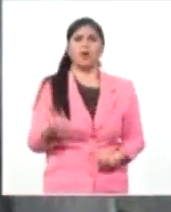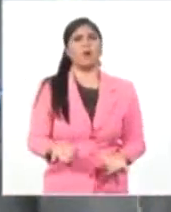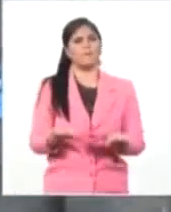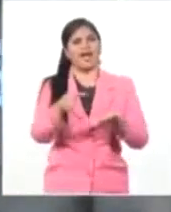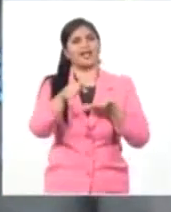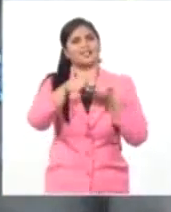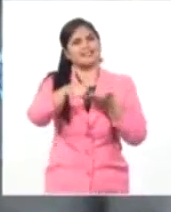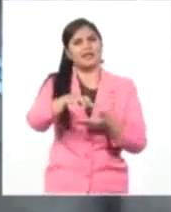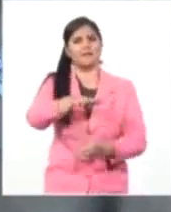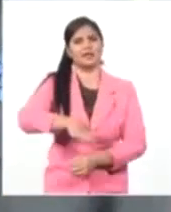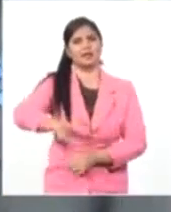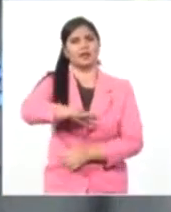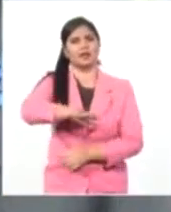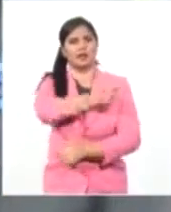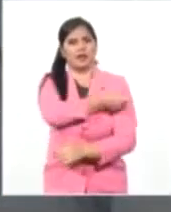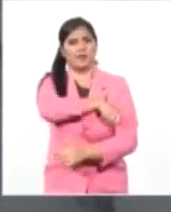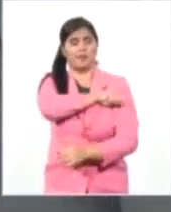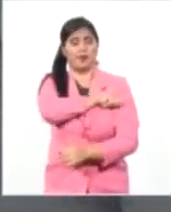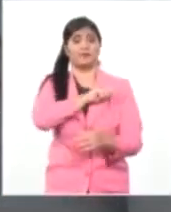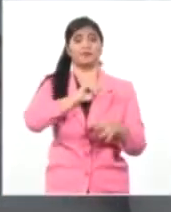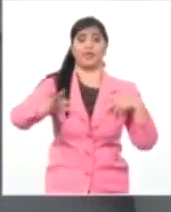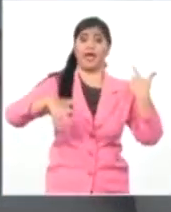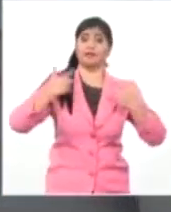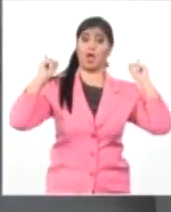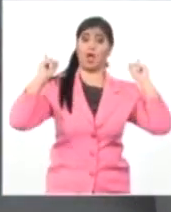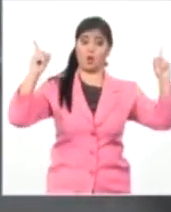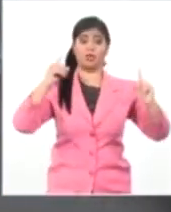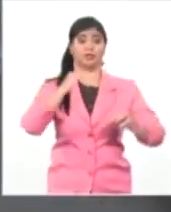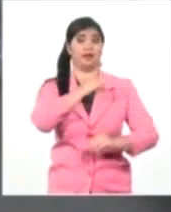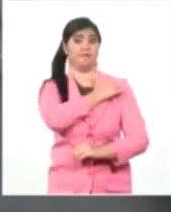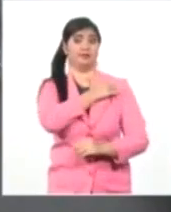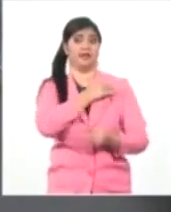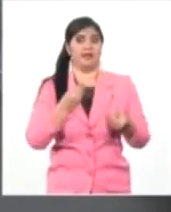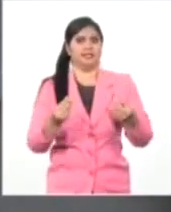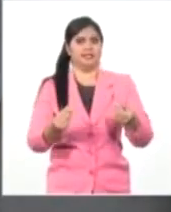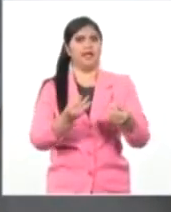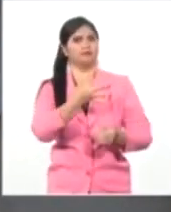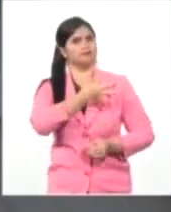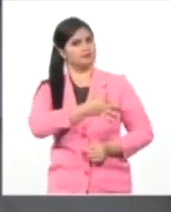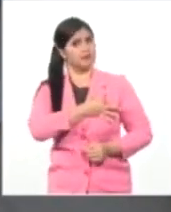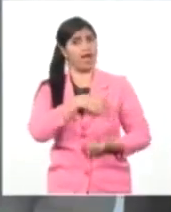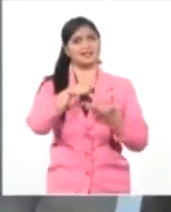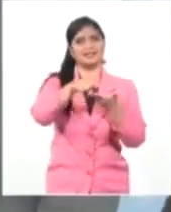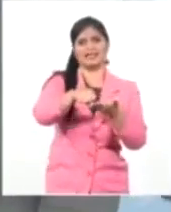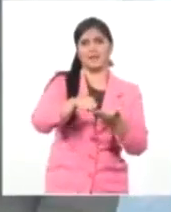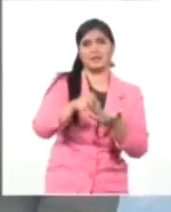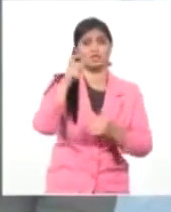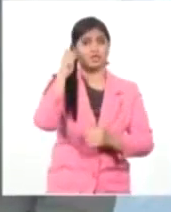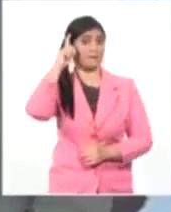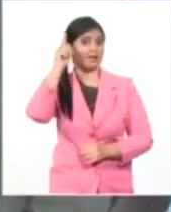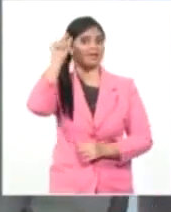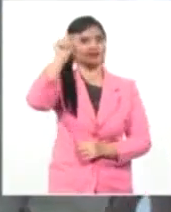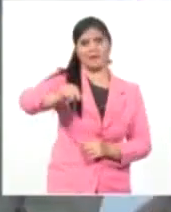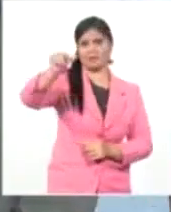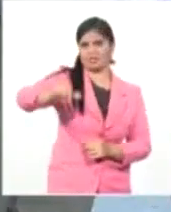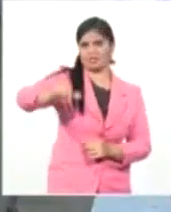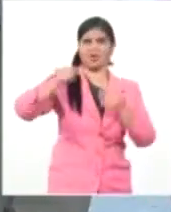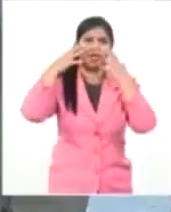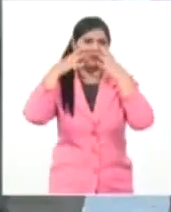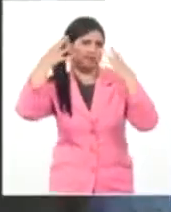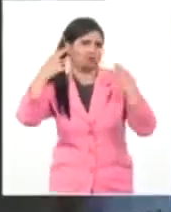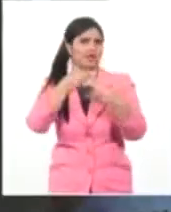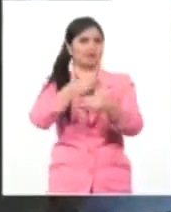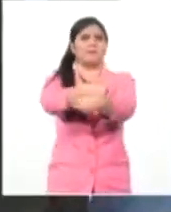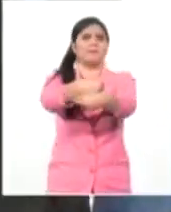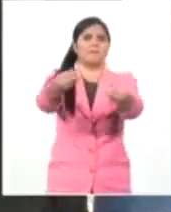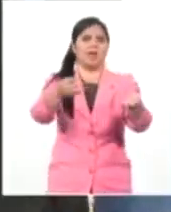el acto político y ceremonia militar se otorgaron las medallas por el servicio ejemplar en las FARC, la Ignacio Gramonte de